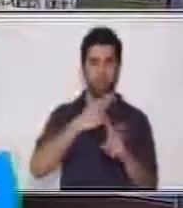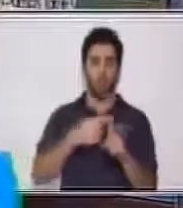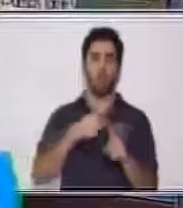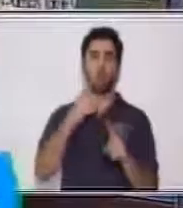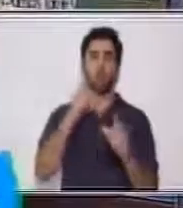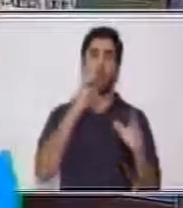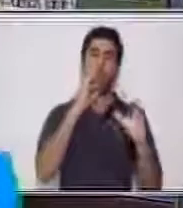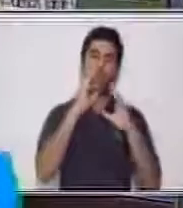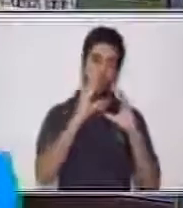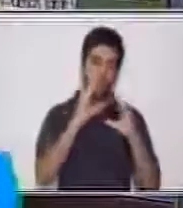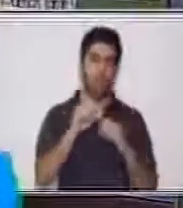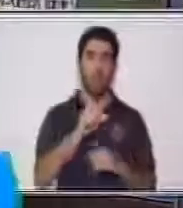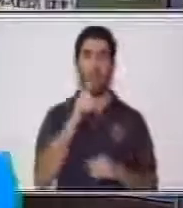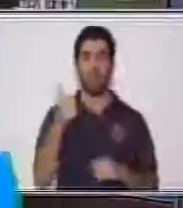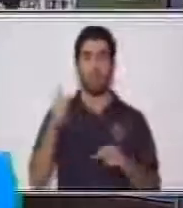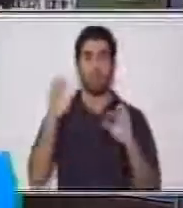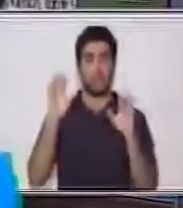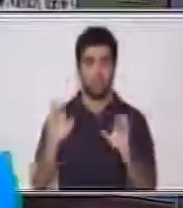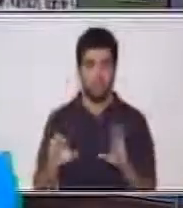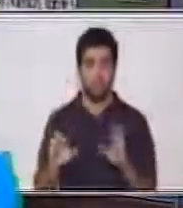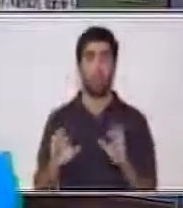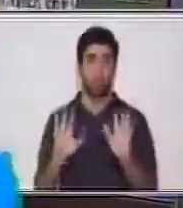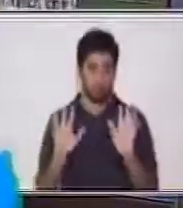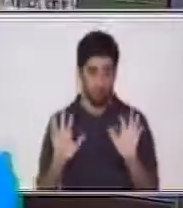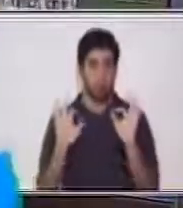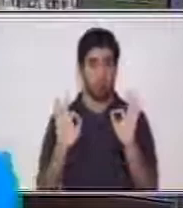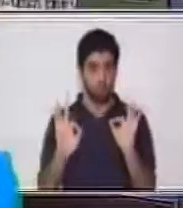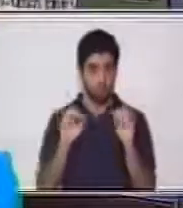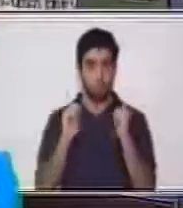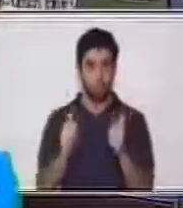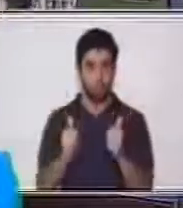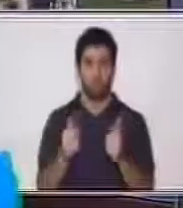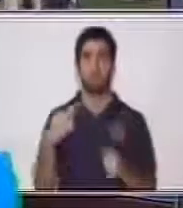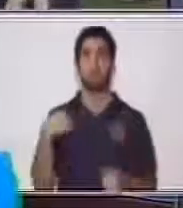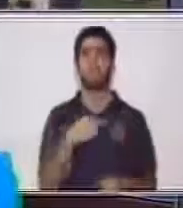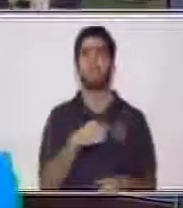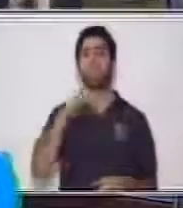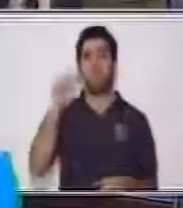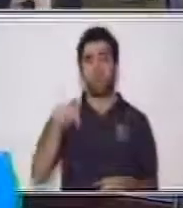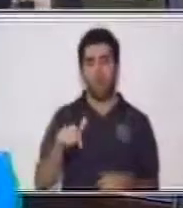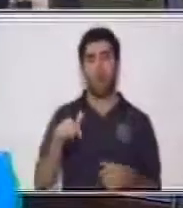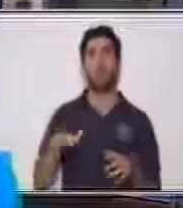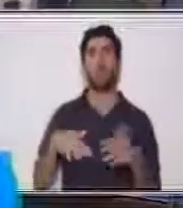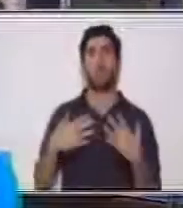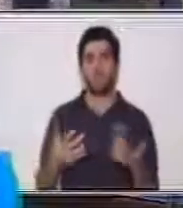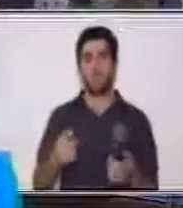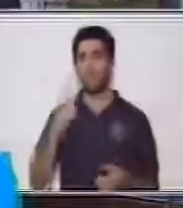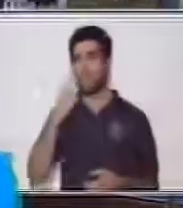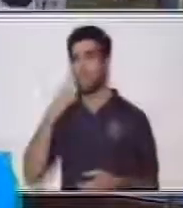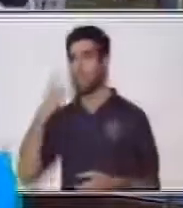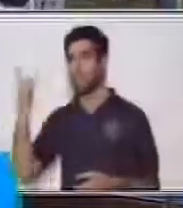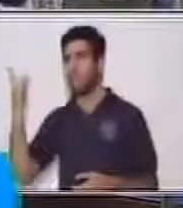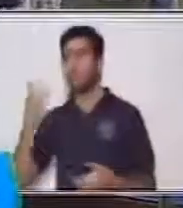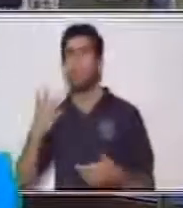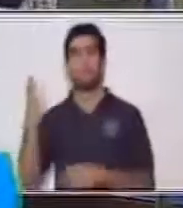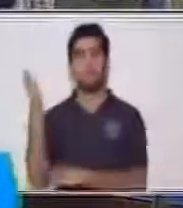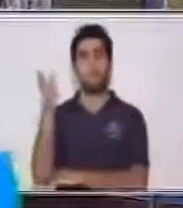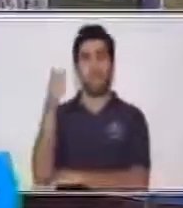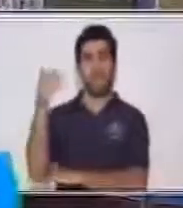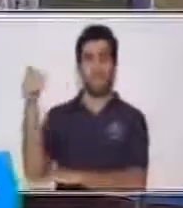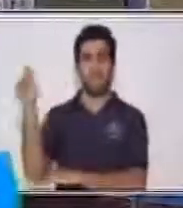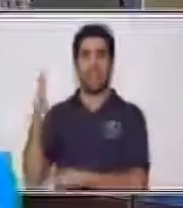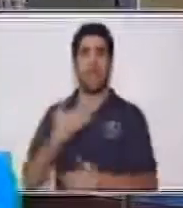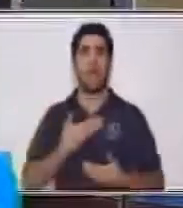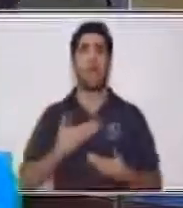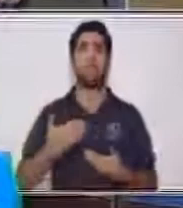comunicarnos con los demás. Muy bien. Vamos entonces ahora a leer el poema La Bandera, aprovechando que ya va a